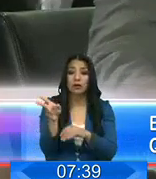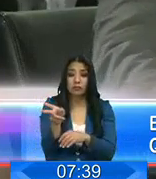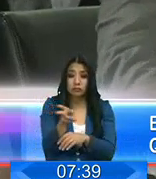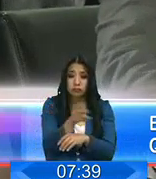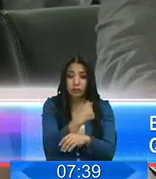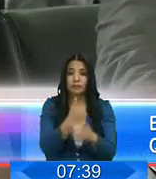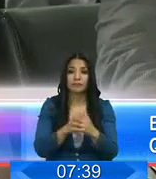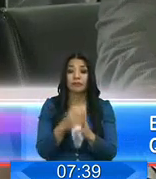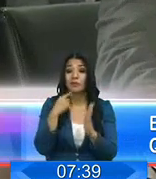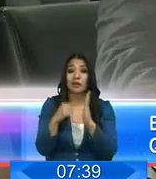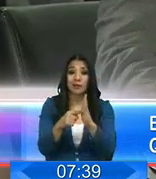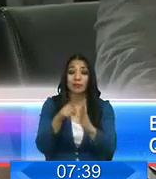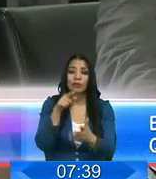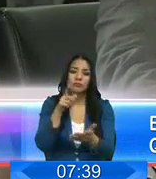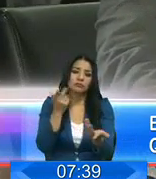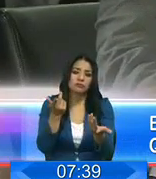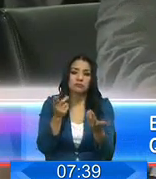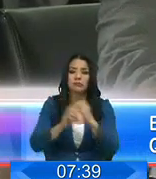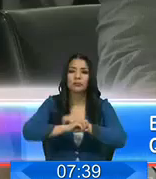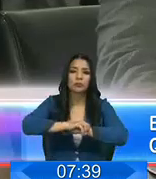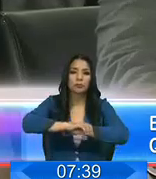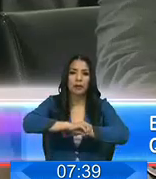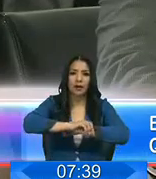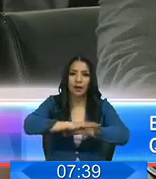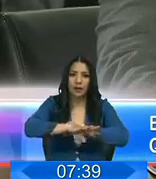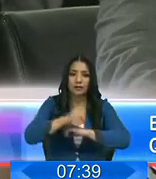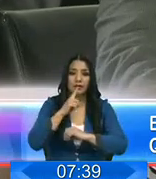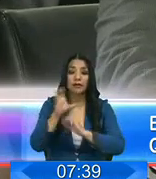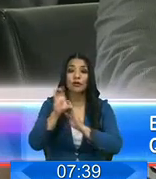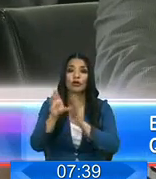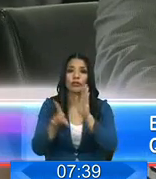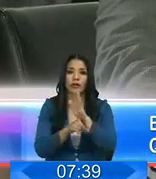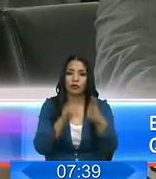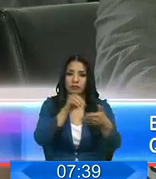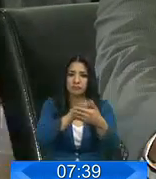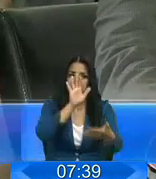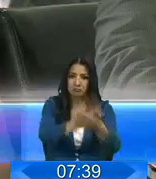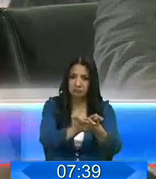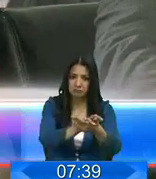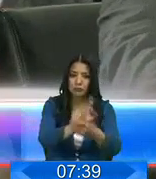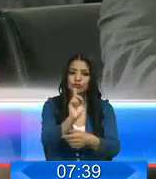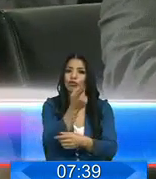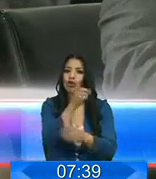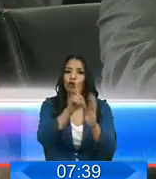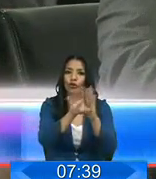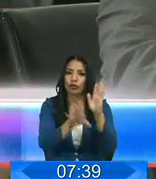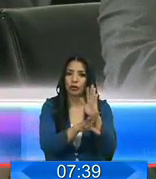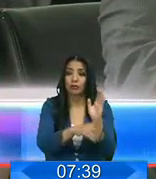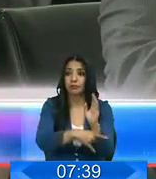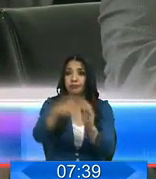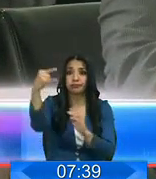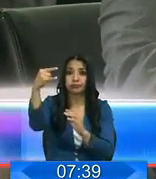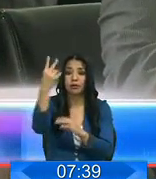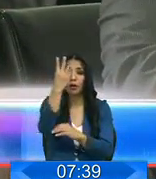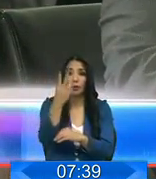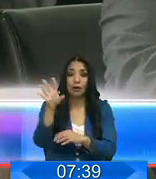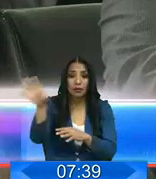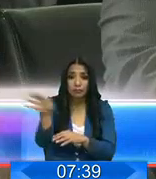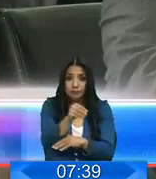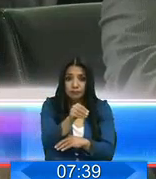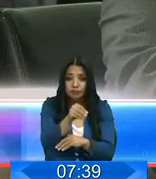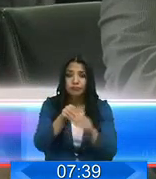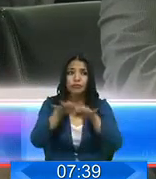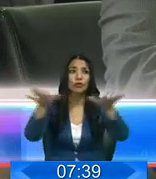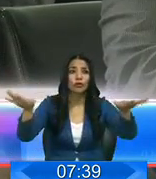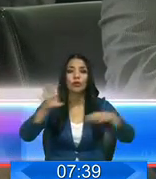mediante una huella o digamos una propaganda, se le asigna un código, posteriormente a esta se le sube al servidor y automáticamente se replica a